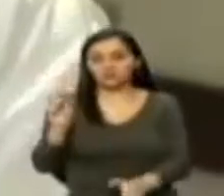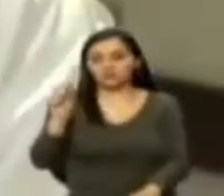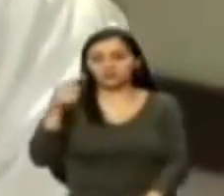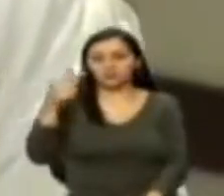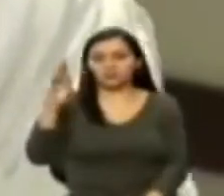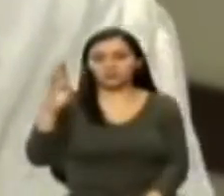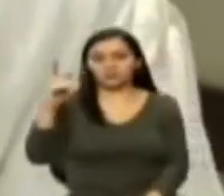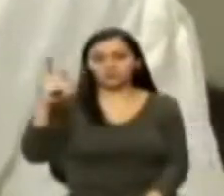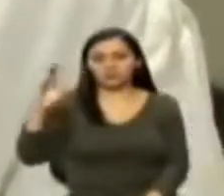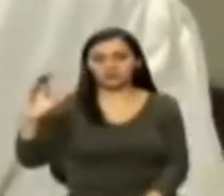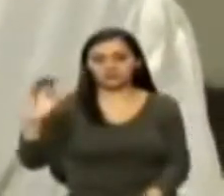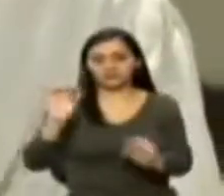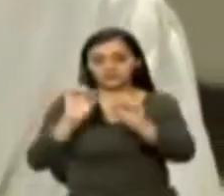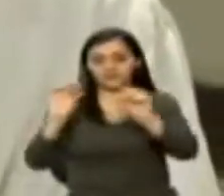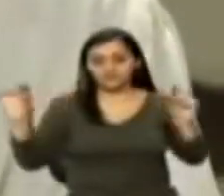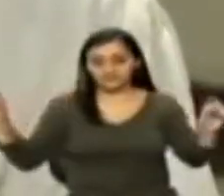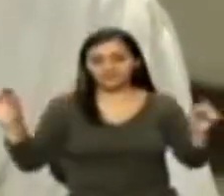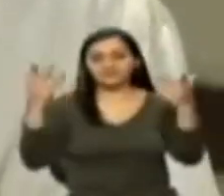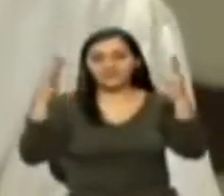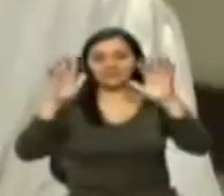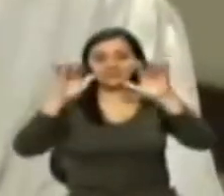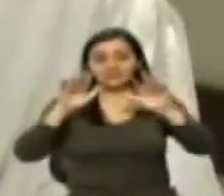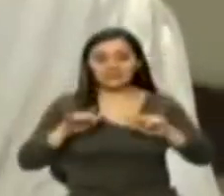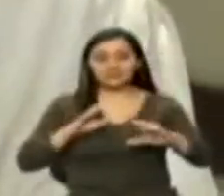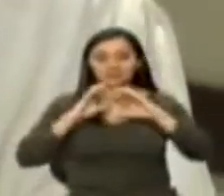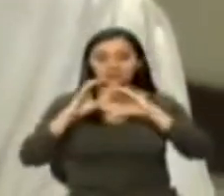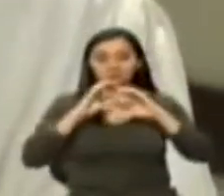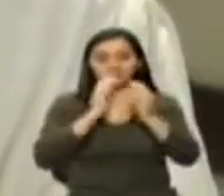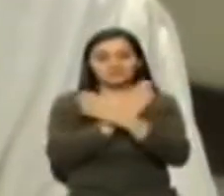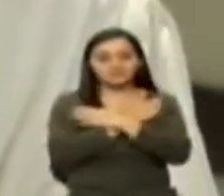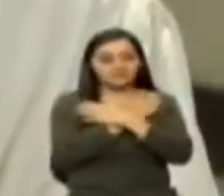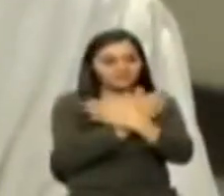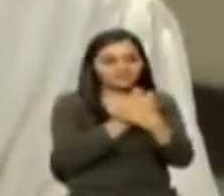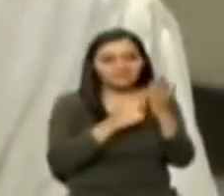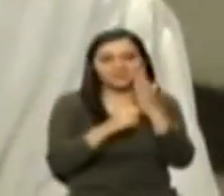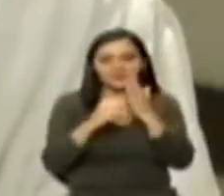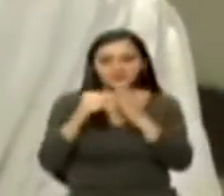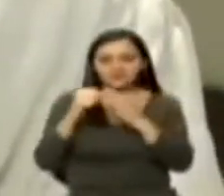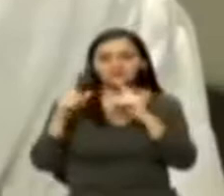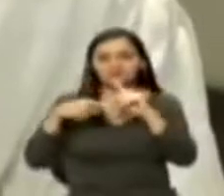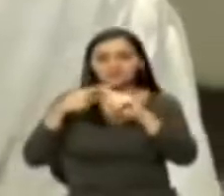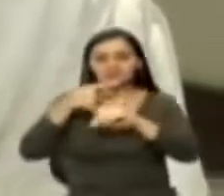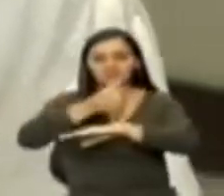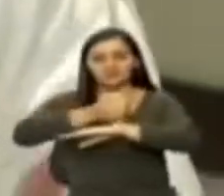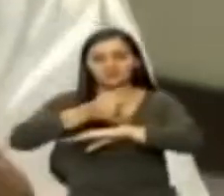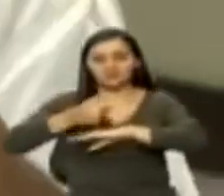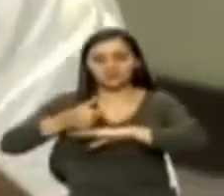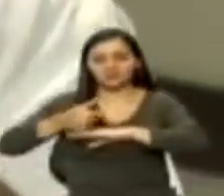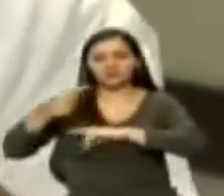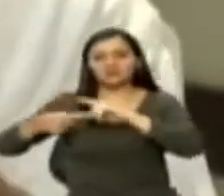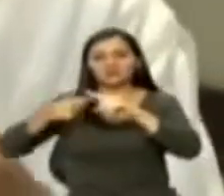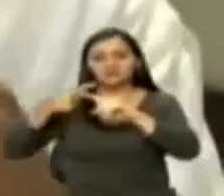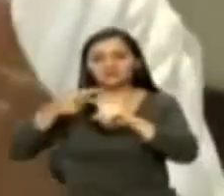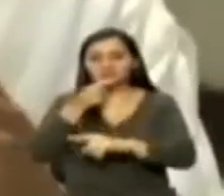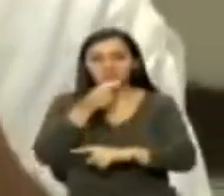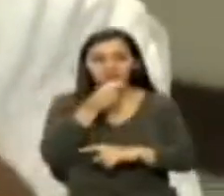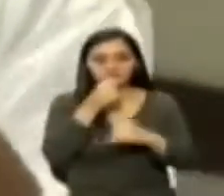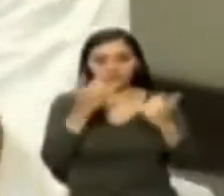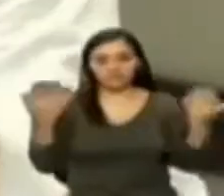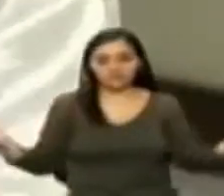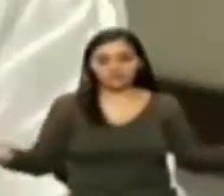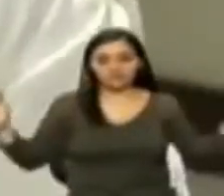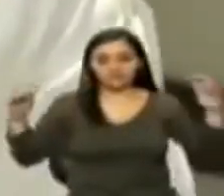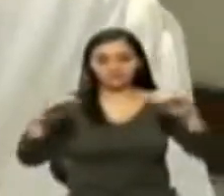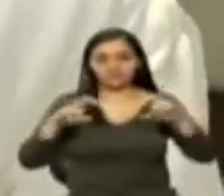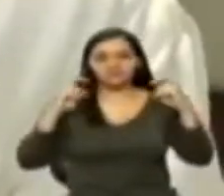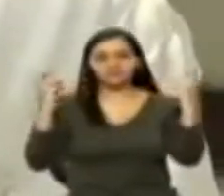www.elciudadano.gov.es. La Secretaría de Comunicación saluda a los señores ministros, autoridades, a los periodistas que están con nosotros y a